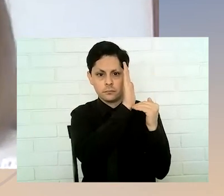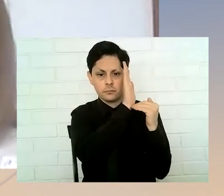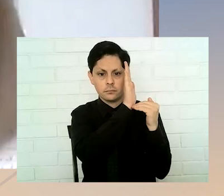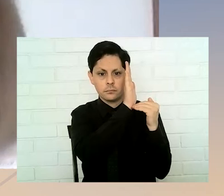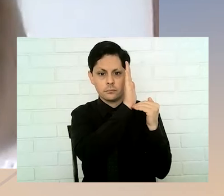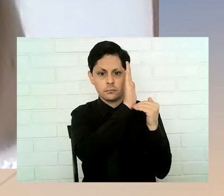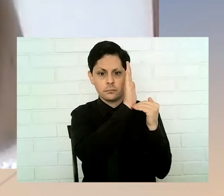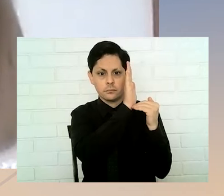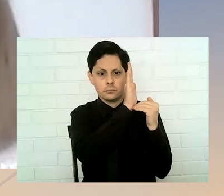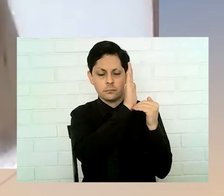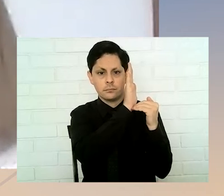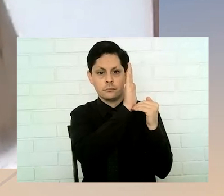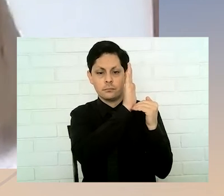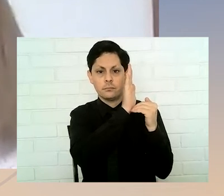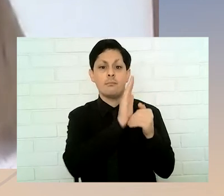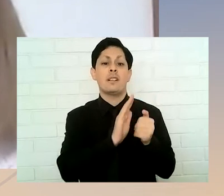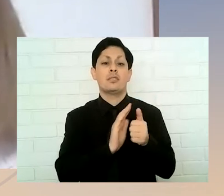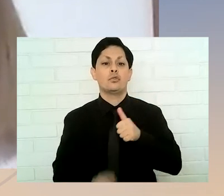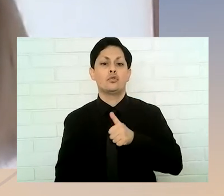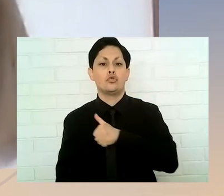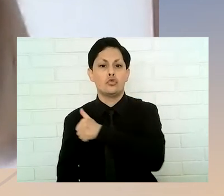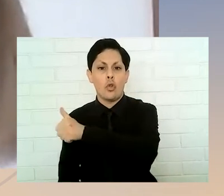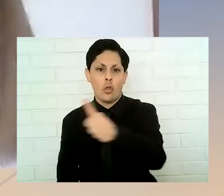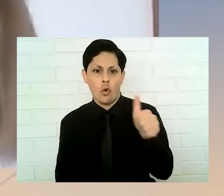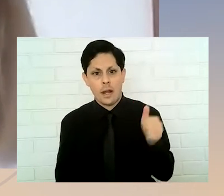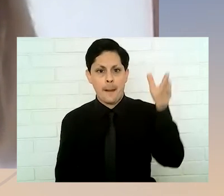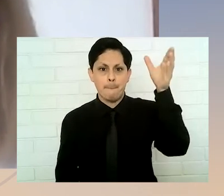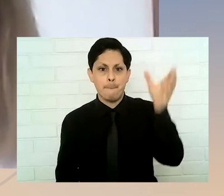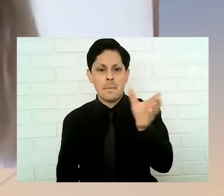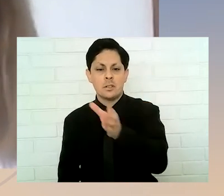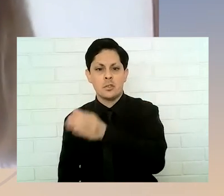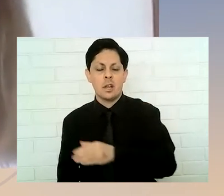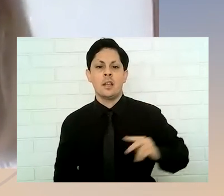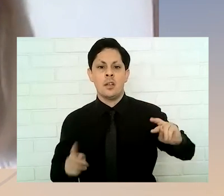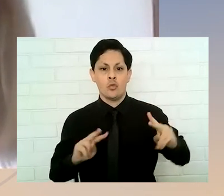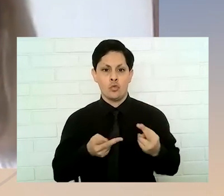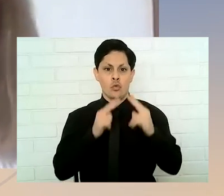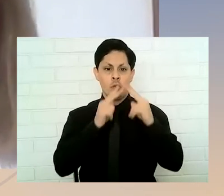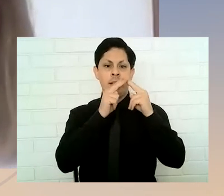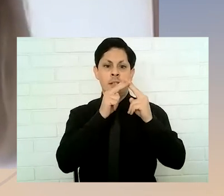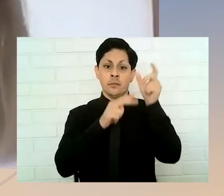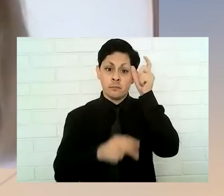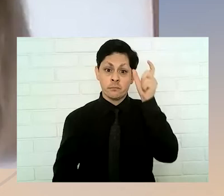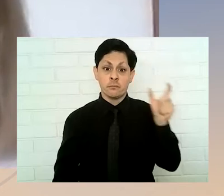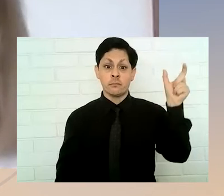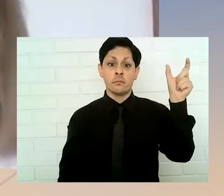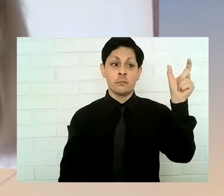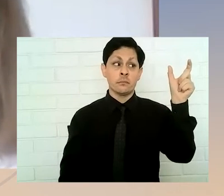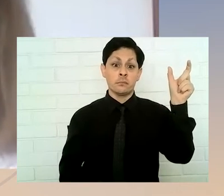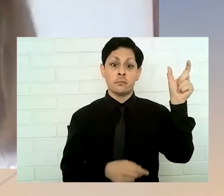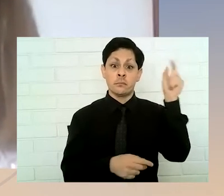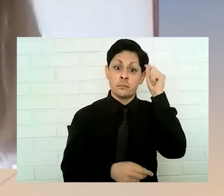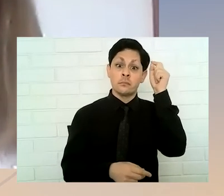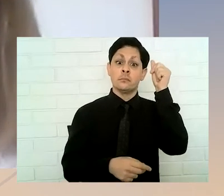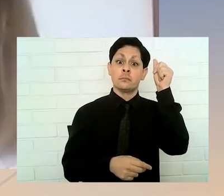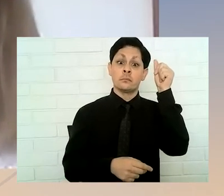Todas las personas construyen sentidos y significados de una manera particular. Y no tienen